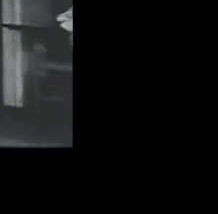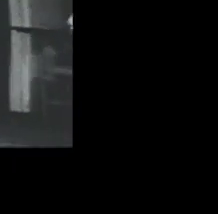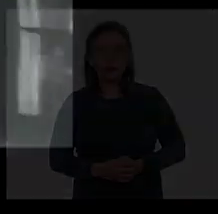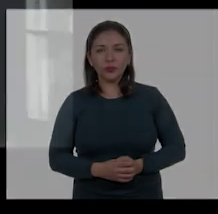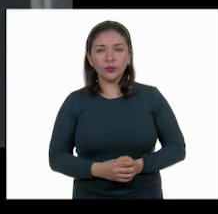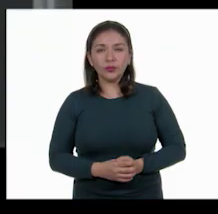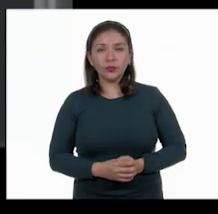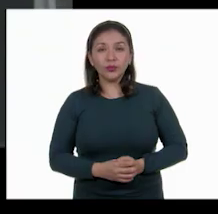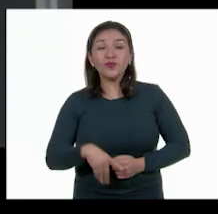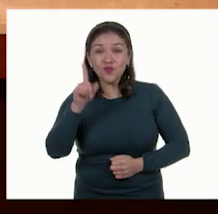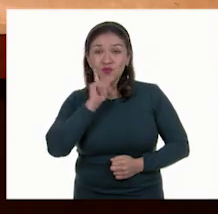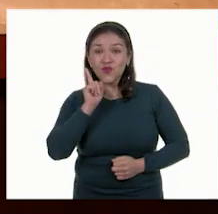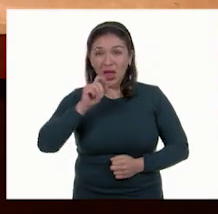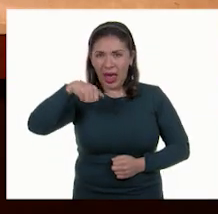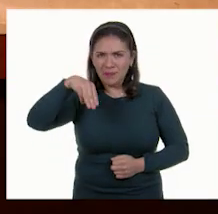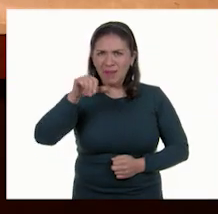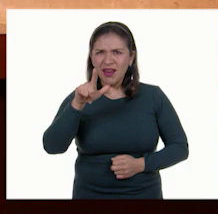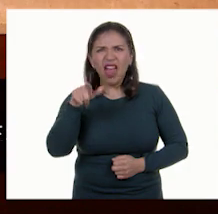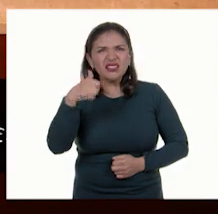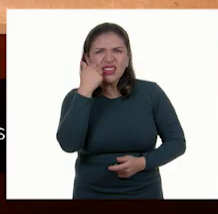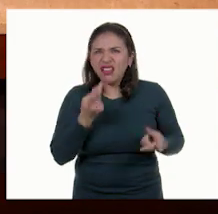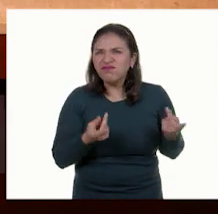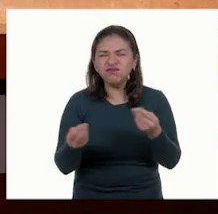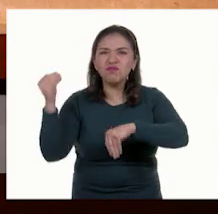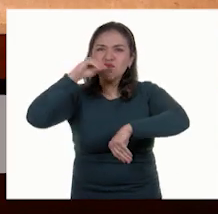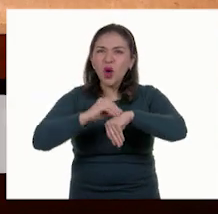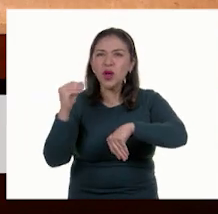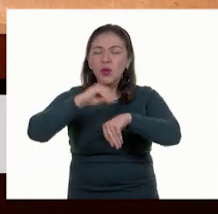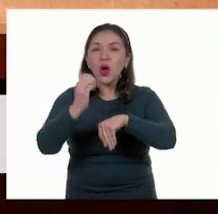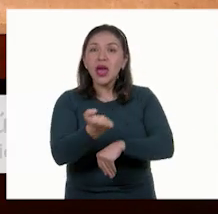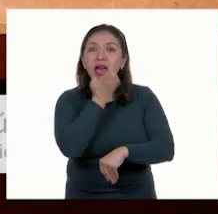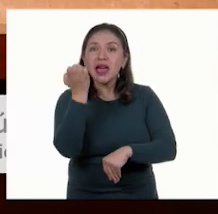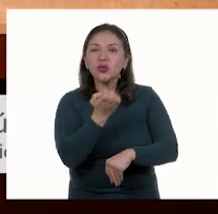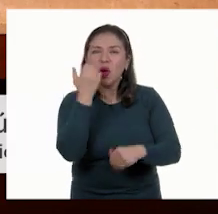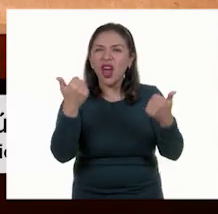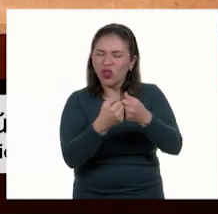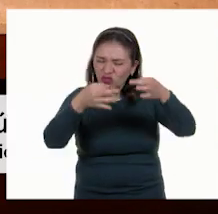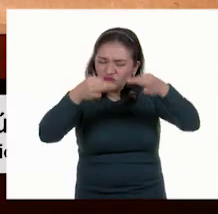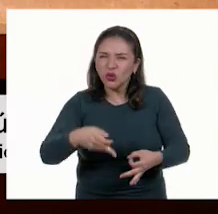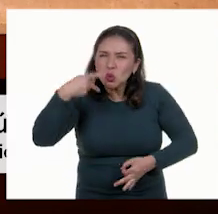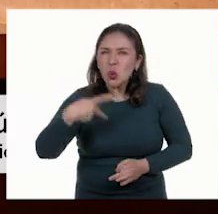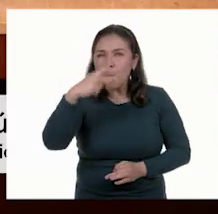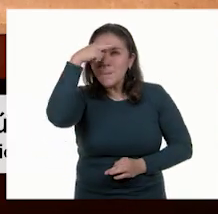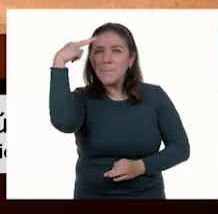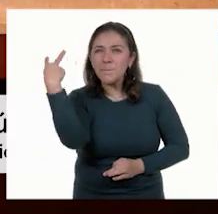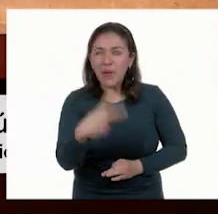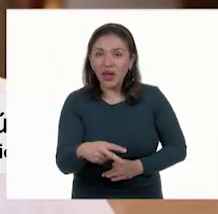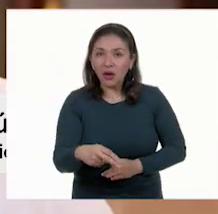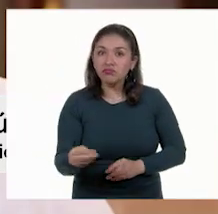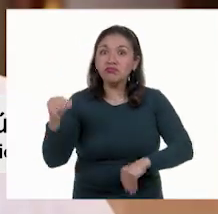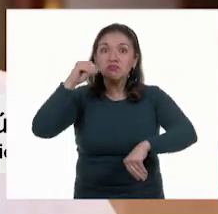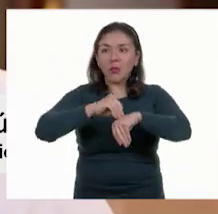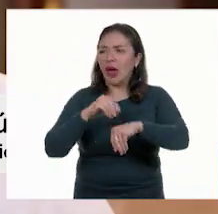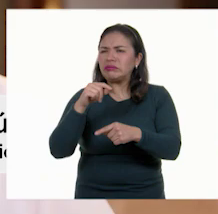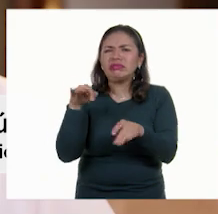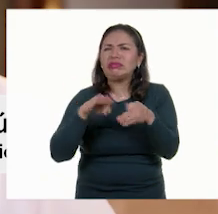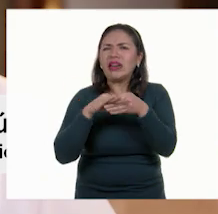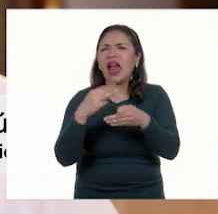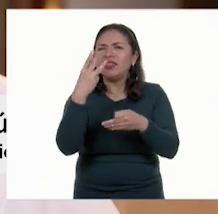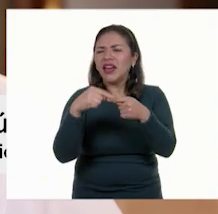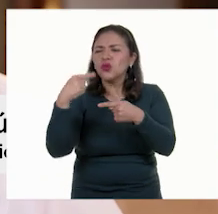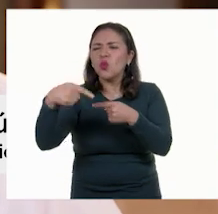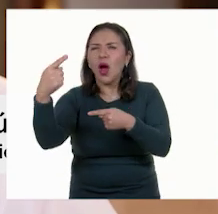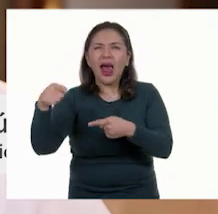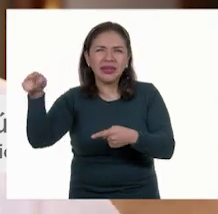La señora Amalia, con la inquietud que tenía de formar una escuela, pero en un barrio que fuera realmente México. Y lo formó exactamente aquí, a 3 cuadras de